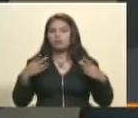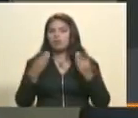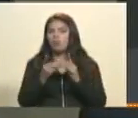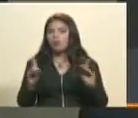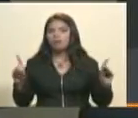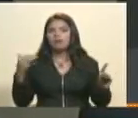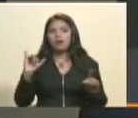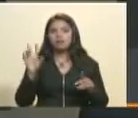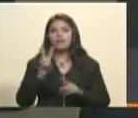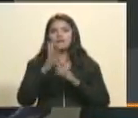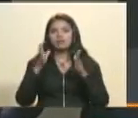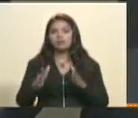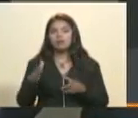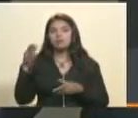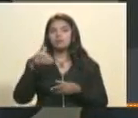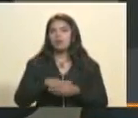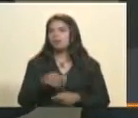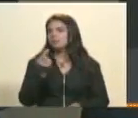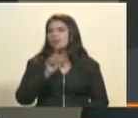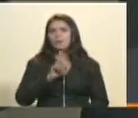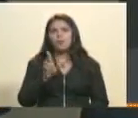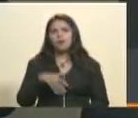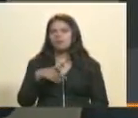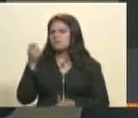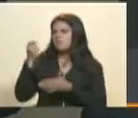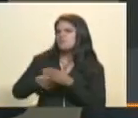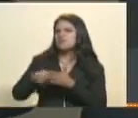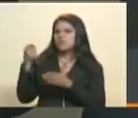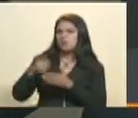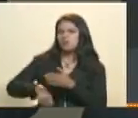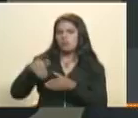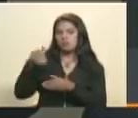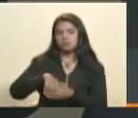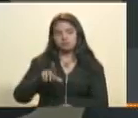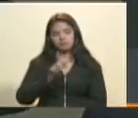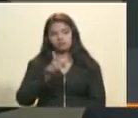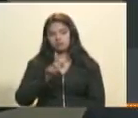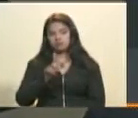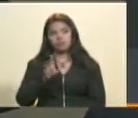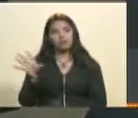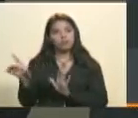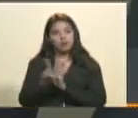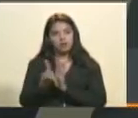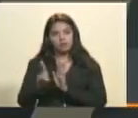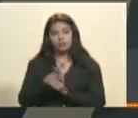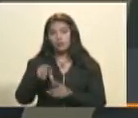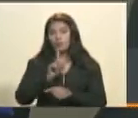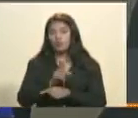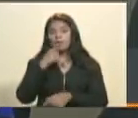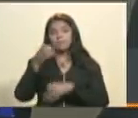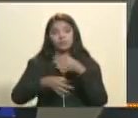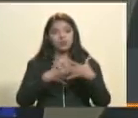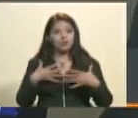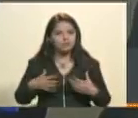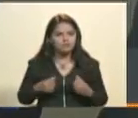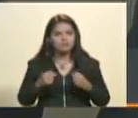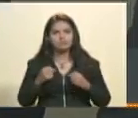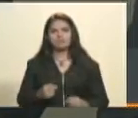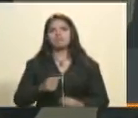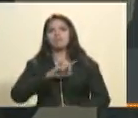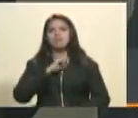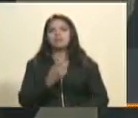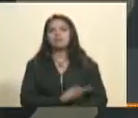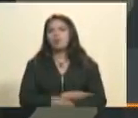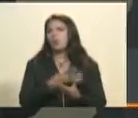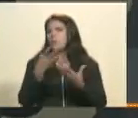los venezolanos a votar. Nadie puede impedir ni podrá impedir ese derecho. Y yo lo que quiero destacar es la valentía de